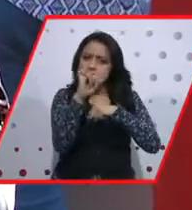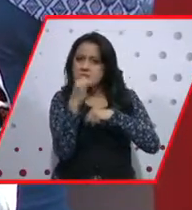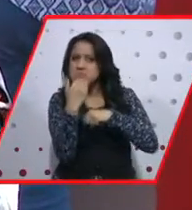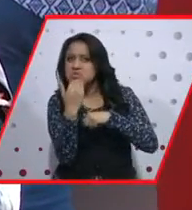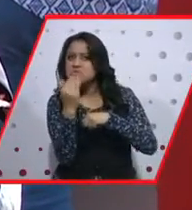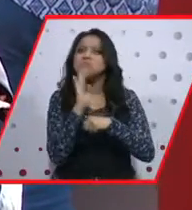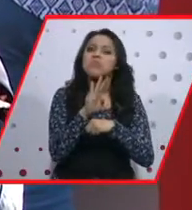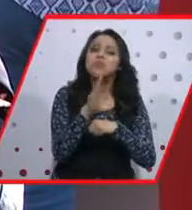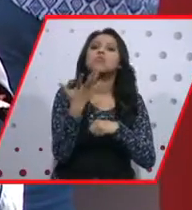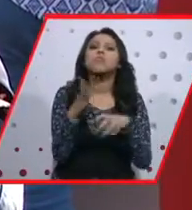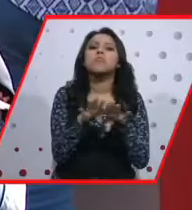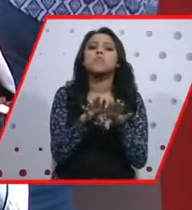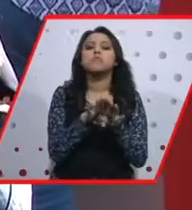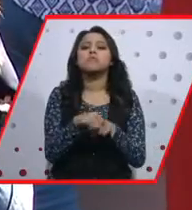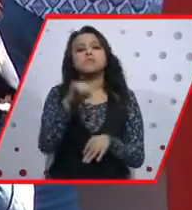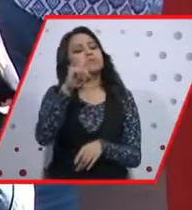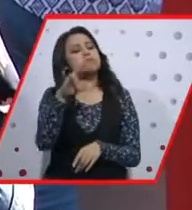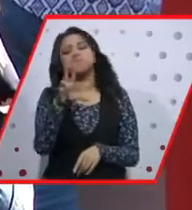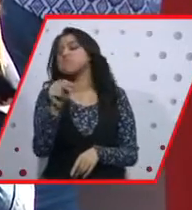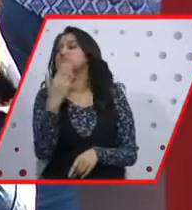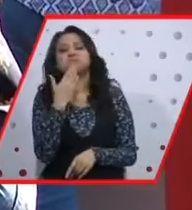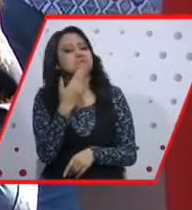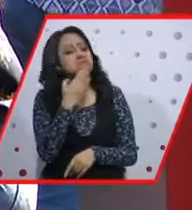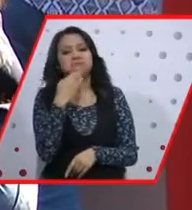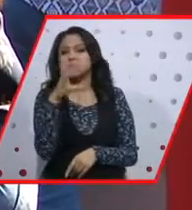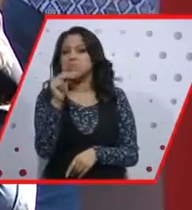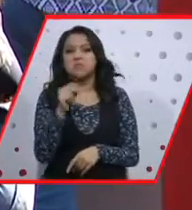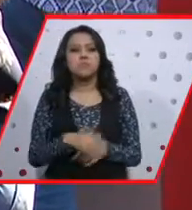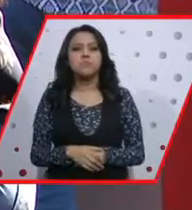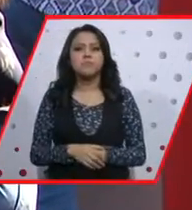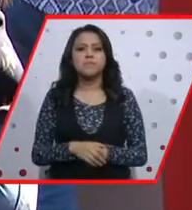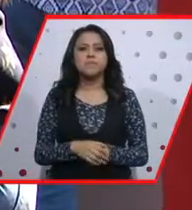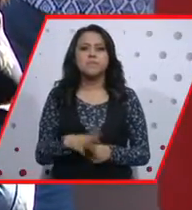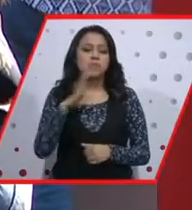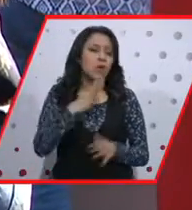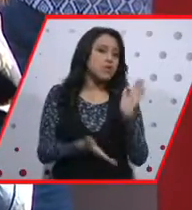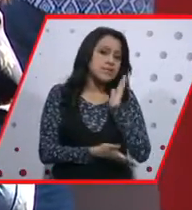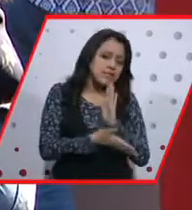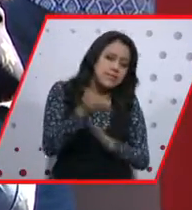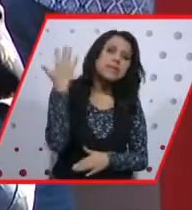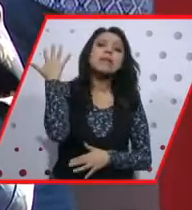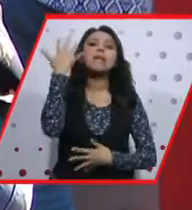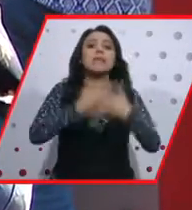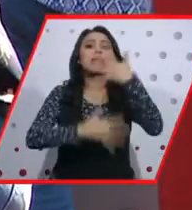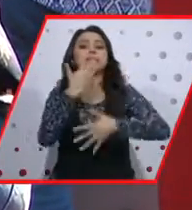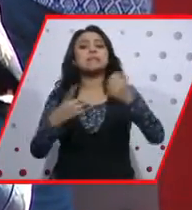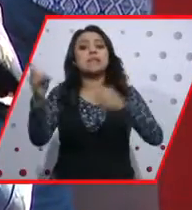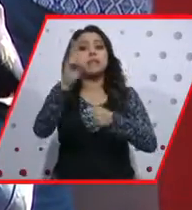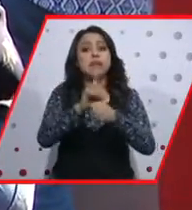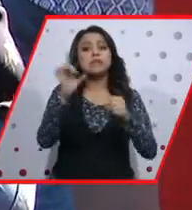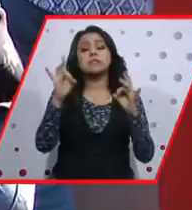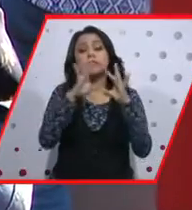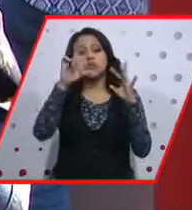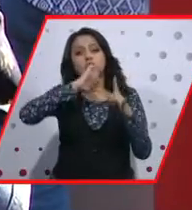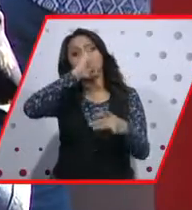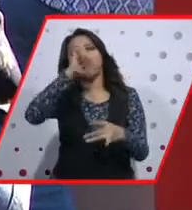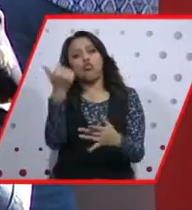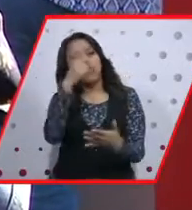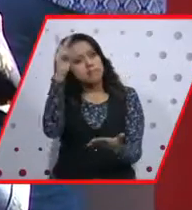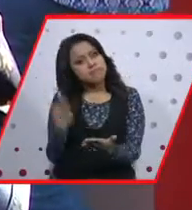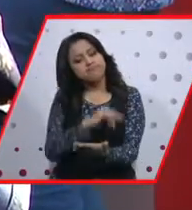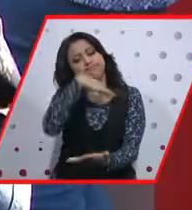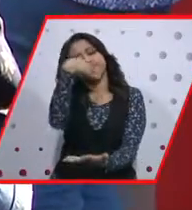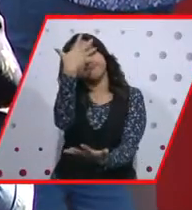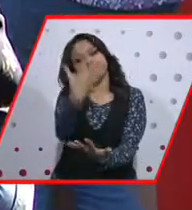bien. No quedé bien. De hecho, salí y a los 15 días tuve una caída en la casa, en la cama,